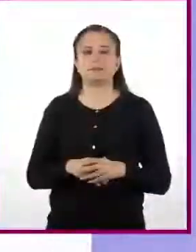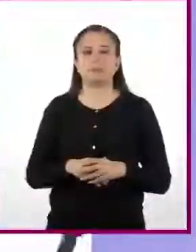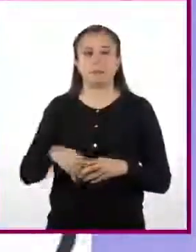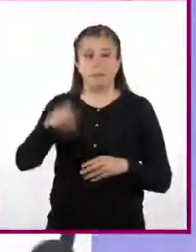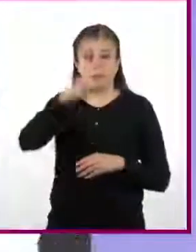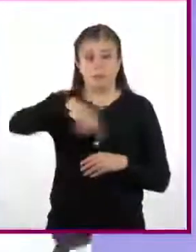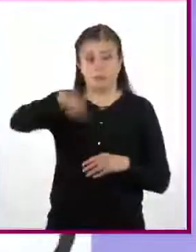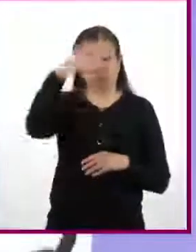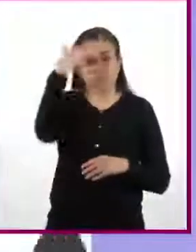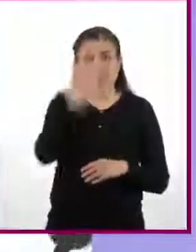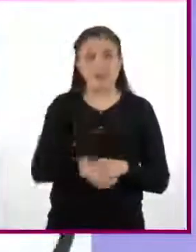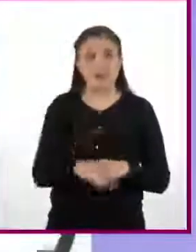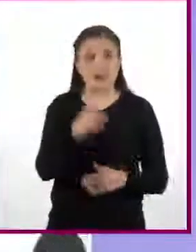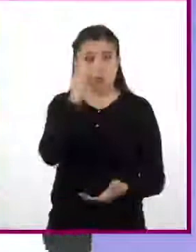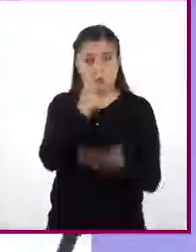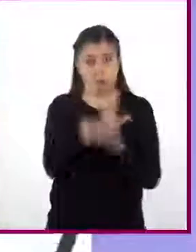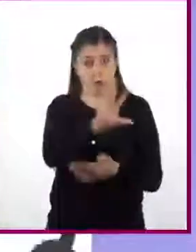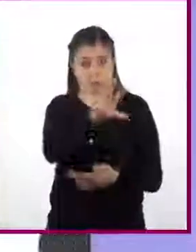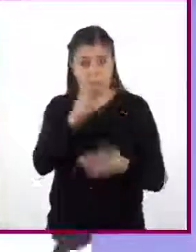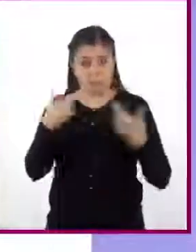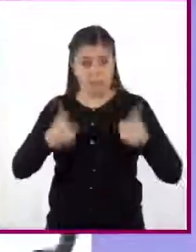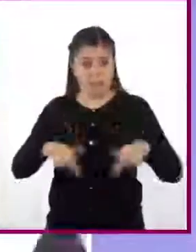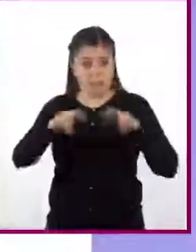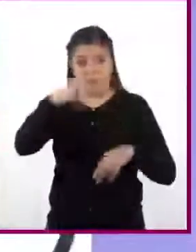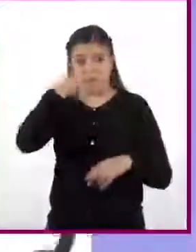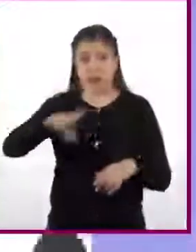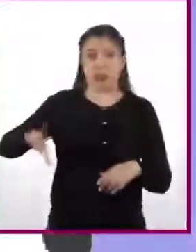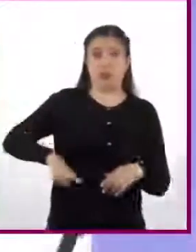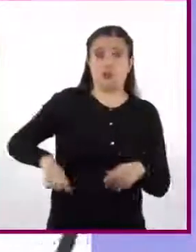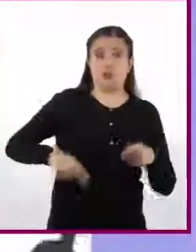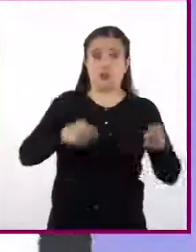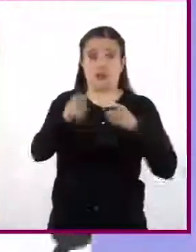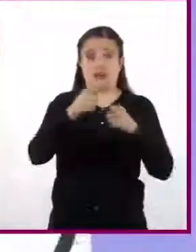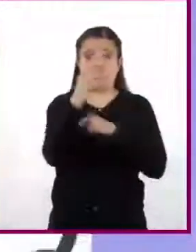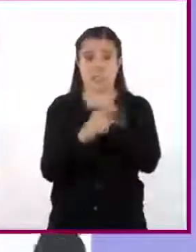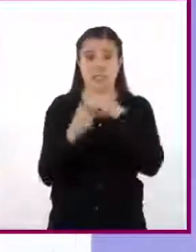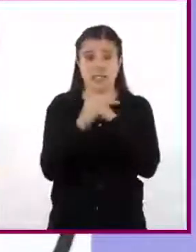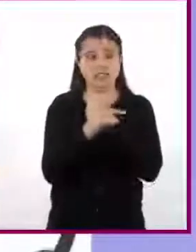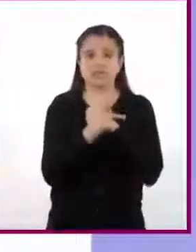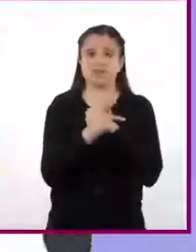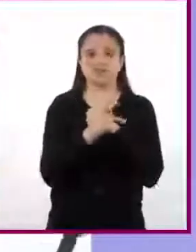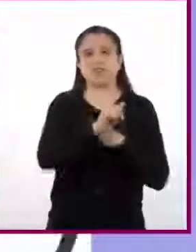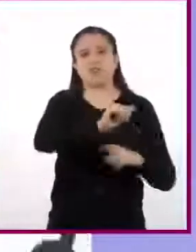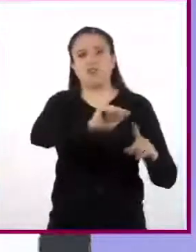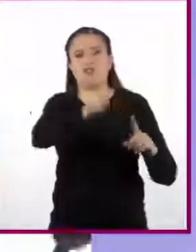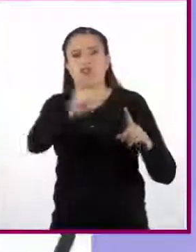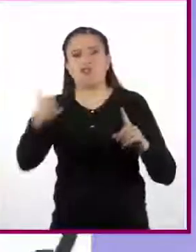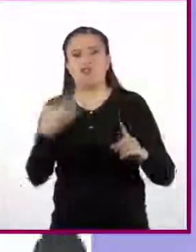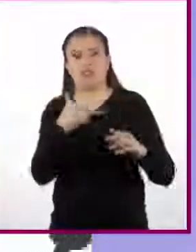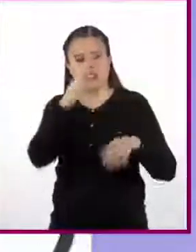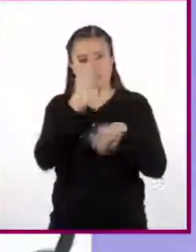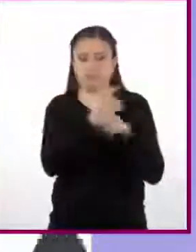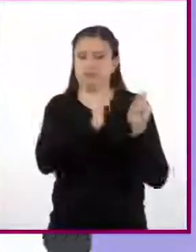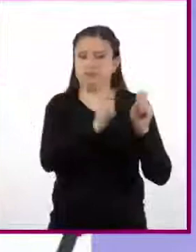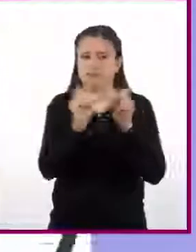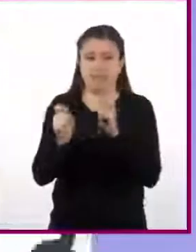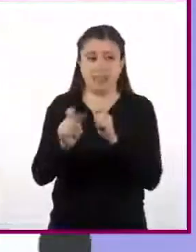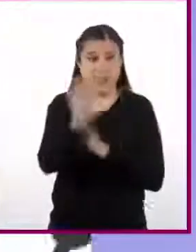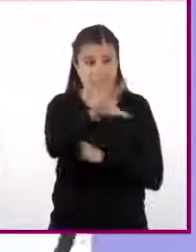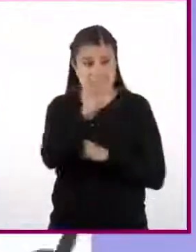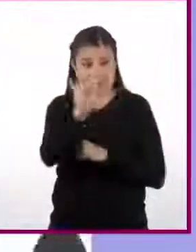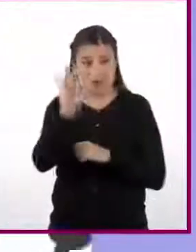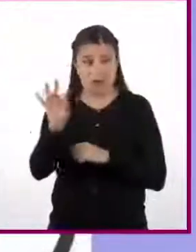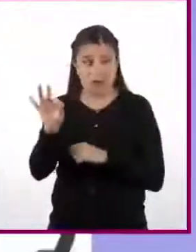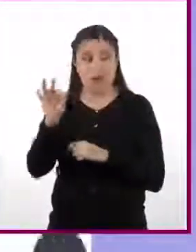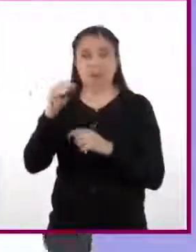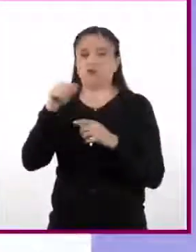¿Sabías que no solo elegimos representantes para que gobiernen el país, sino para muchos otros cargos? Elegimos representantes en